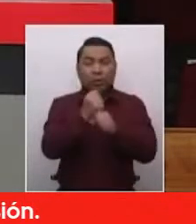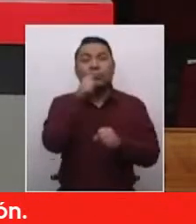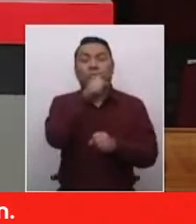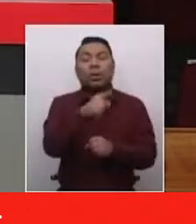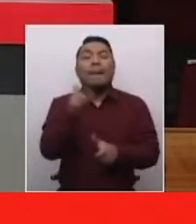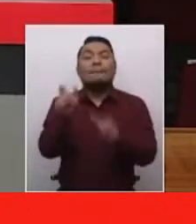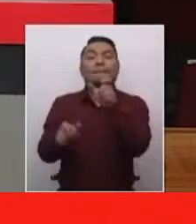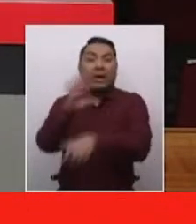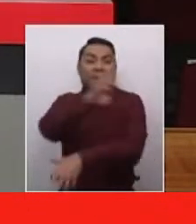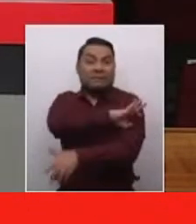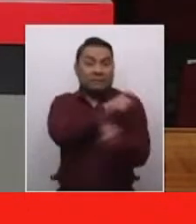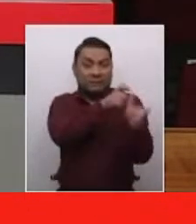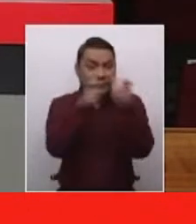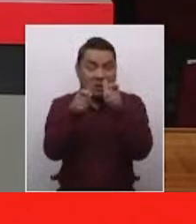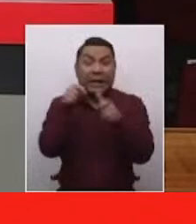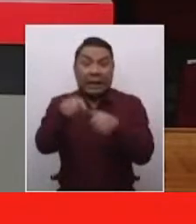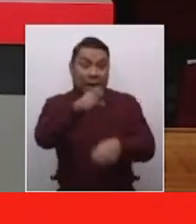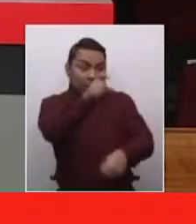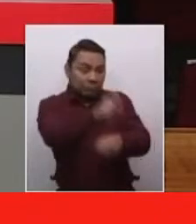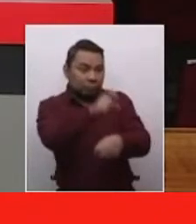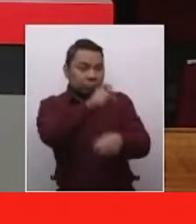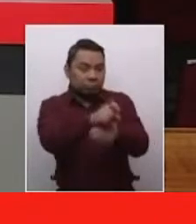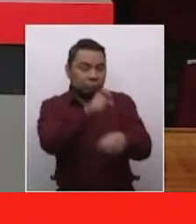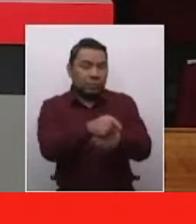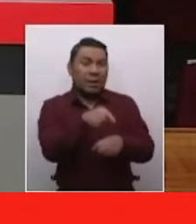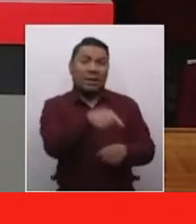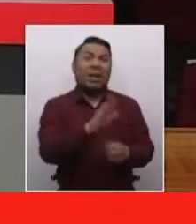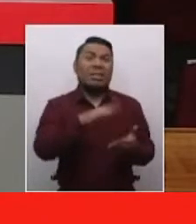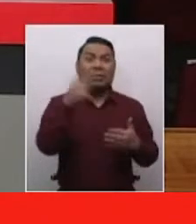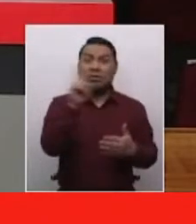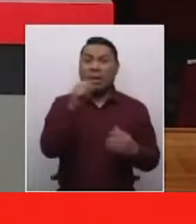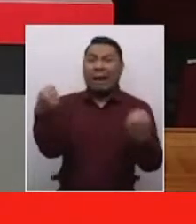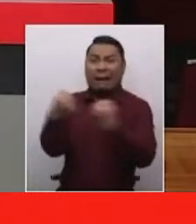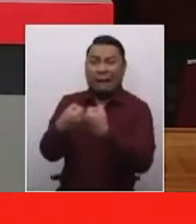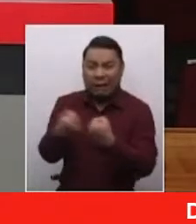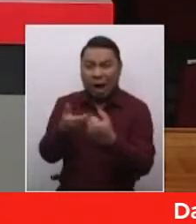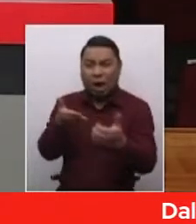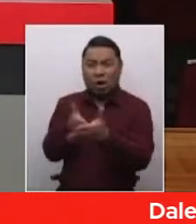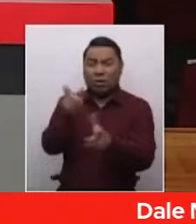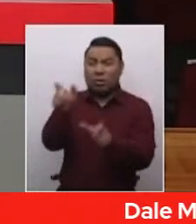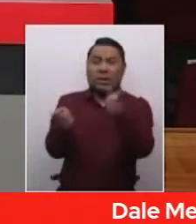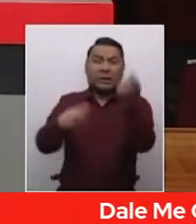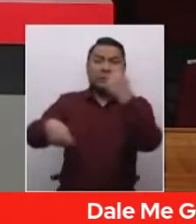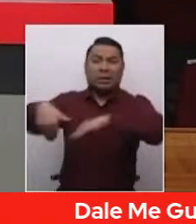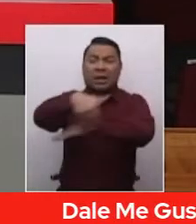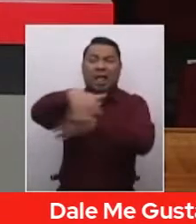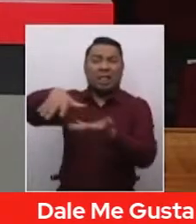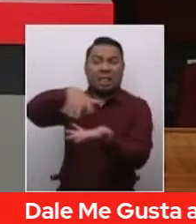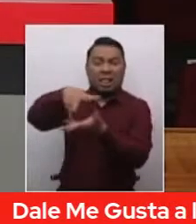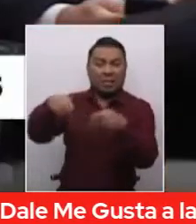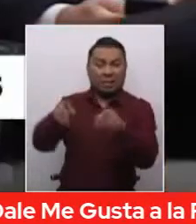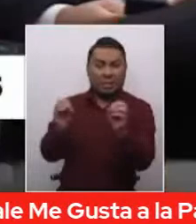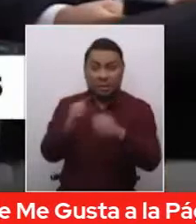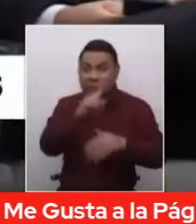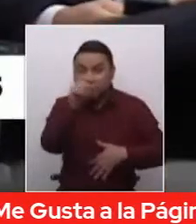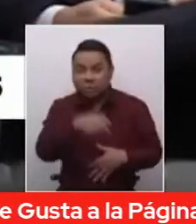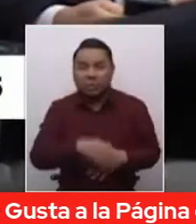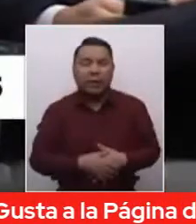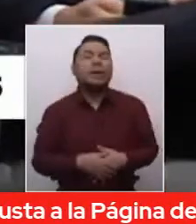de fiscalización sea capacitado para no ejercer la violencia en contra de los comerciantes informales?